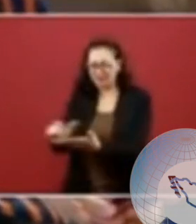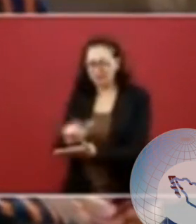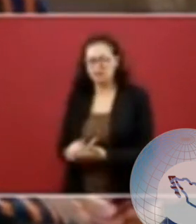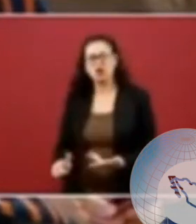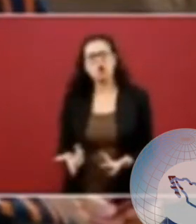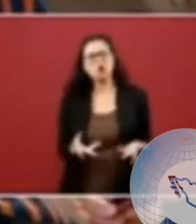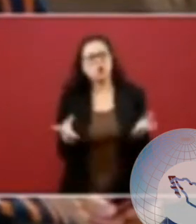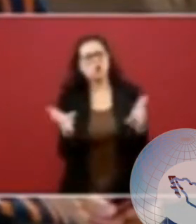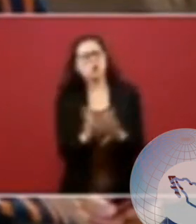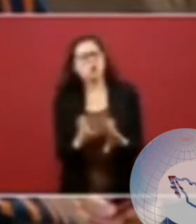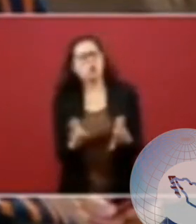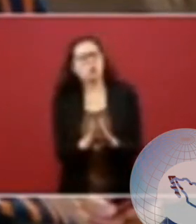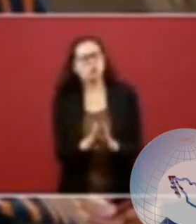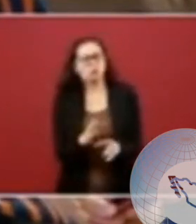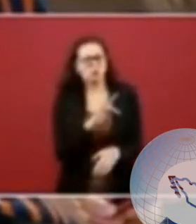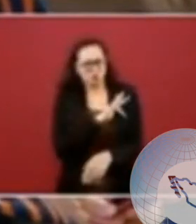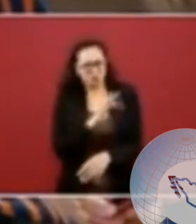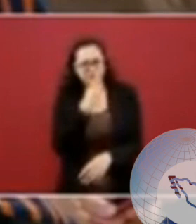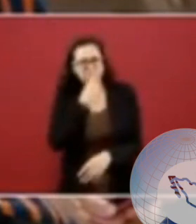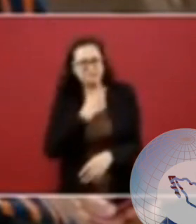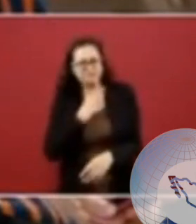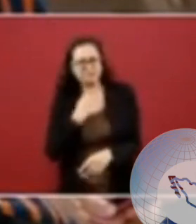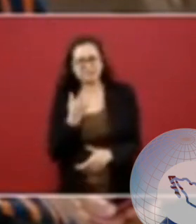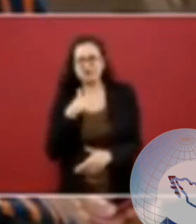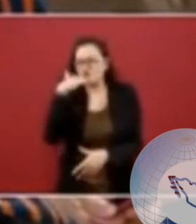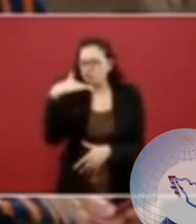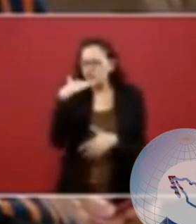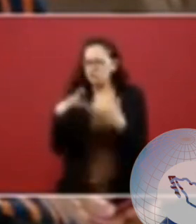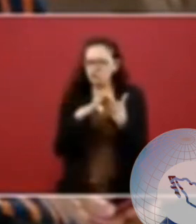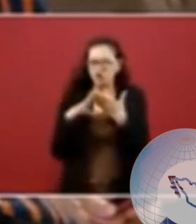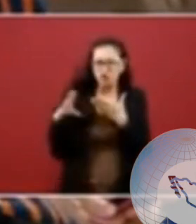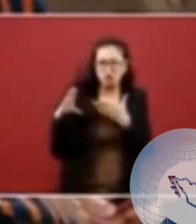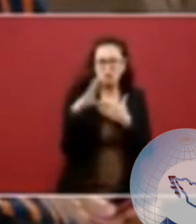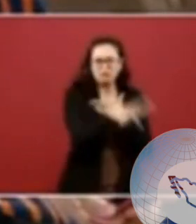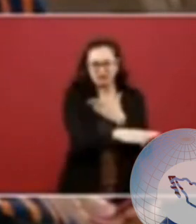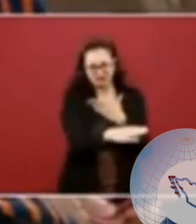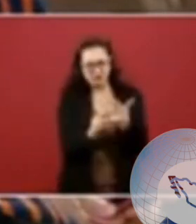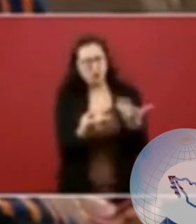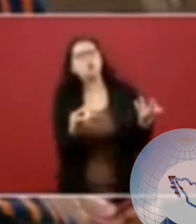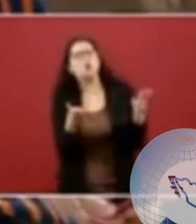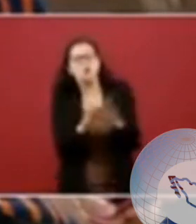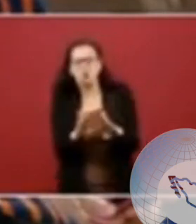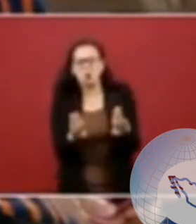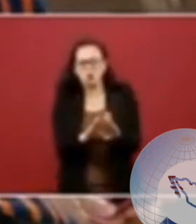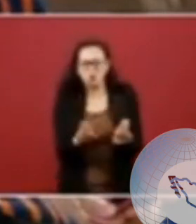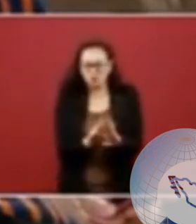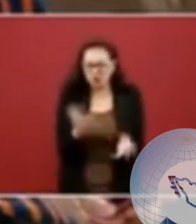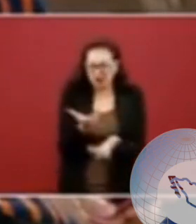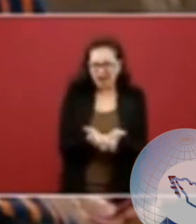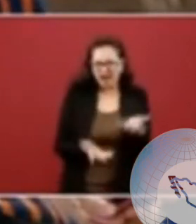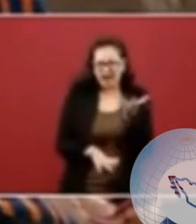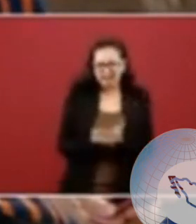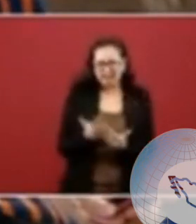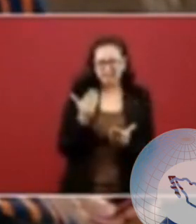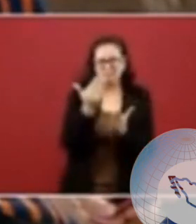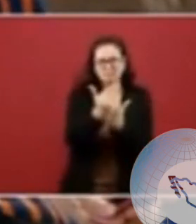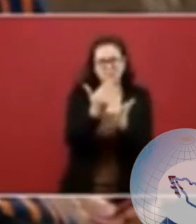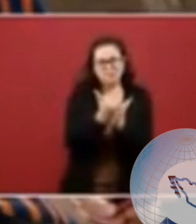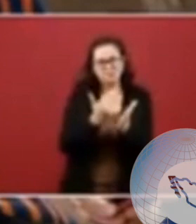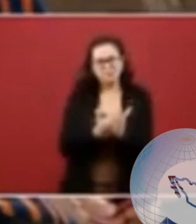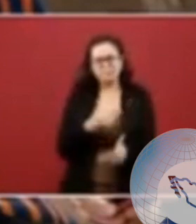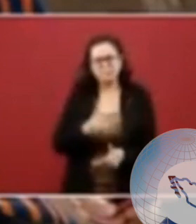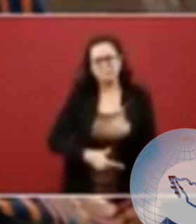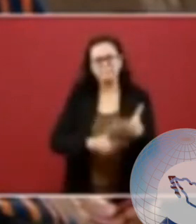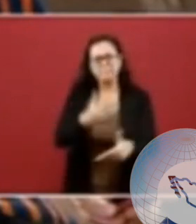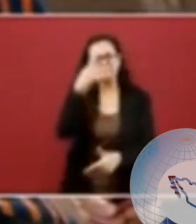se están implementando para acabar con la corrupción, para que la gente las entienda, para que sepa hacia dónde están dirigidos los lineamientos